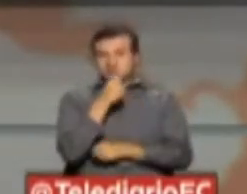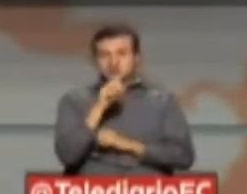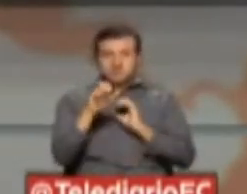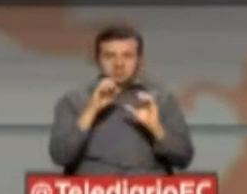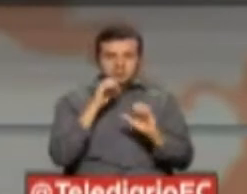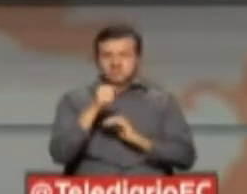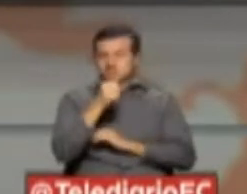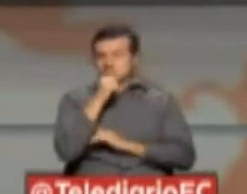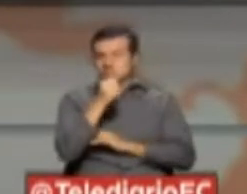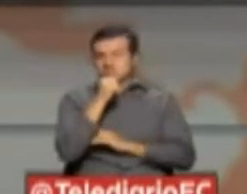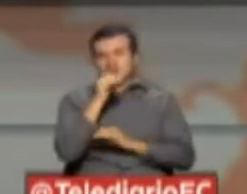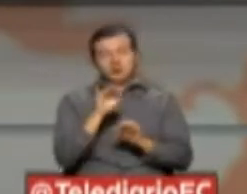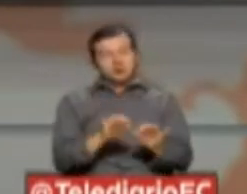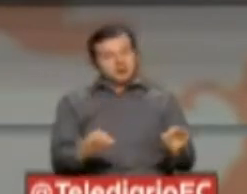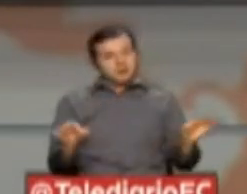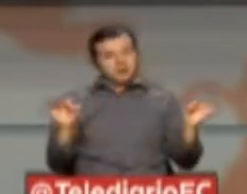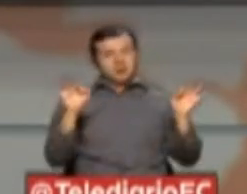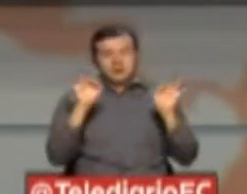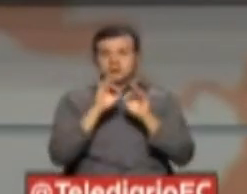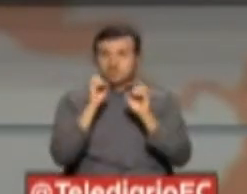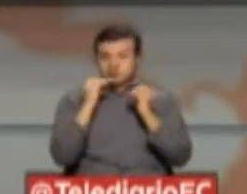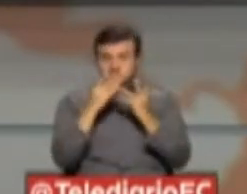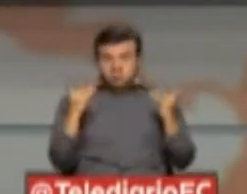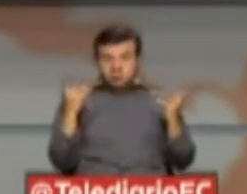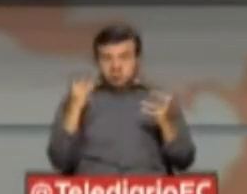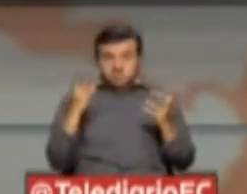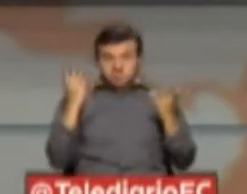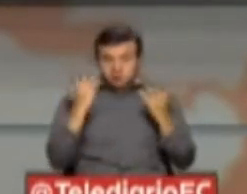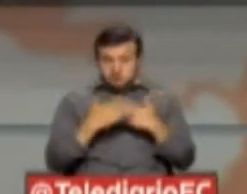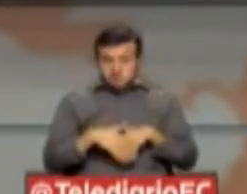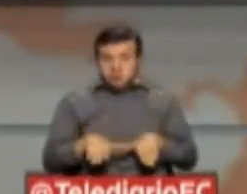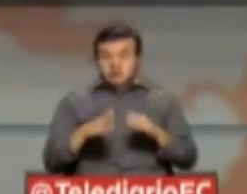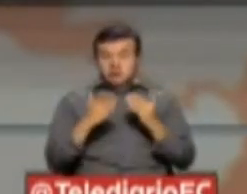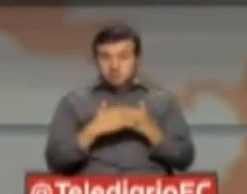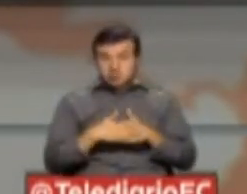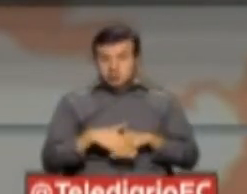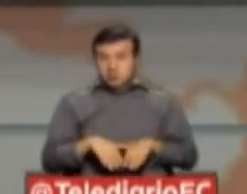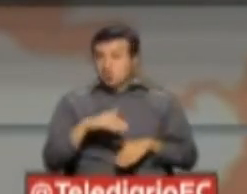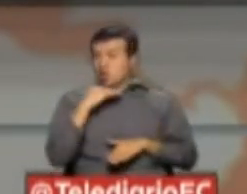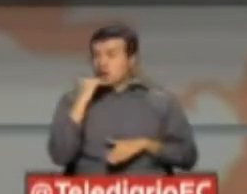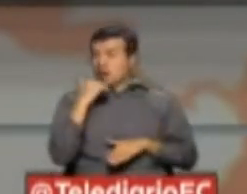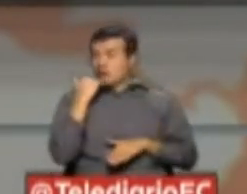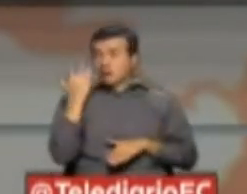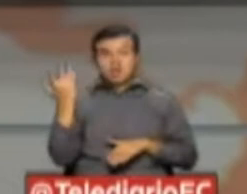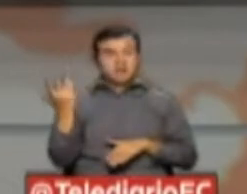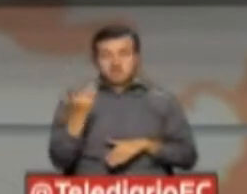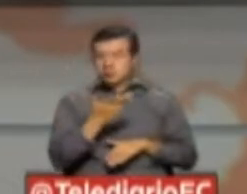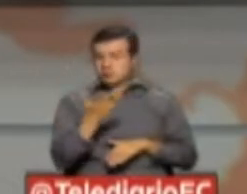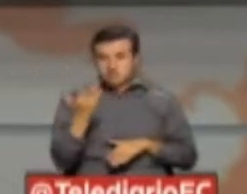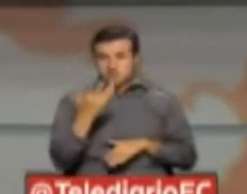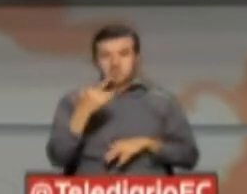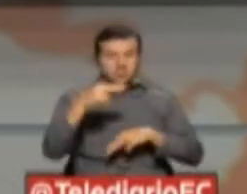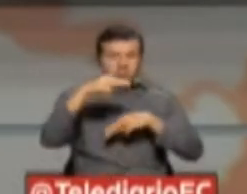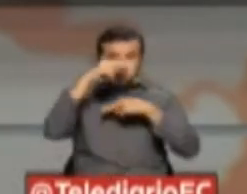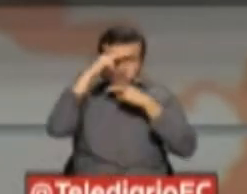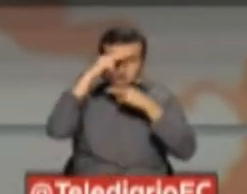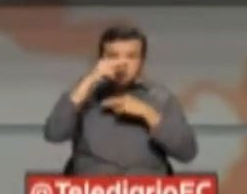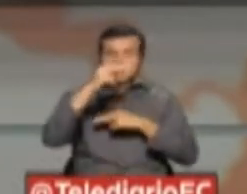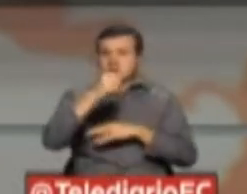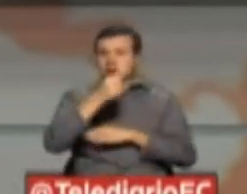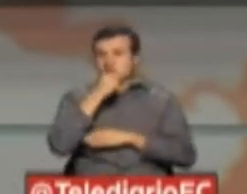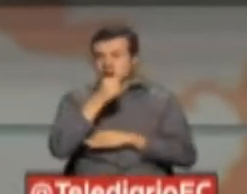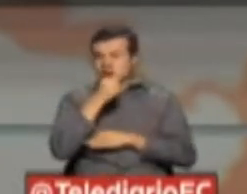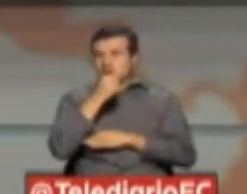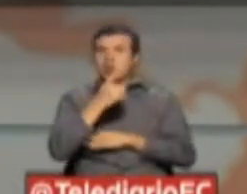cumpliendo un rol fundamental y ellos al finalizar cualquier reportaje o cualquier